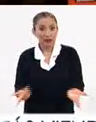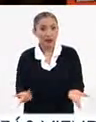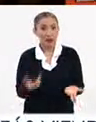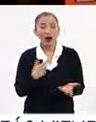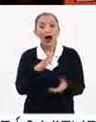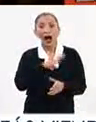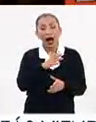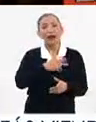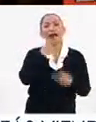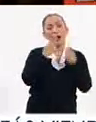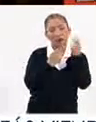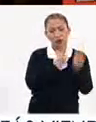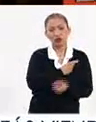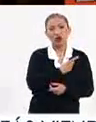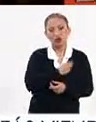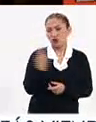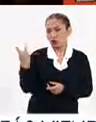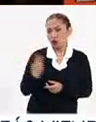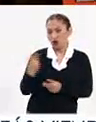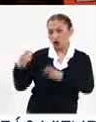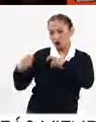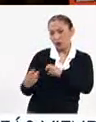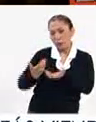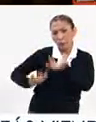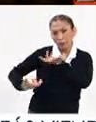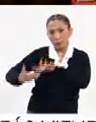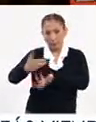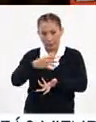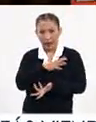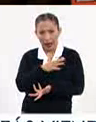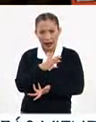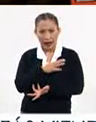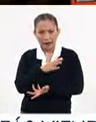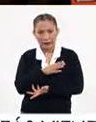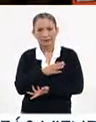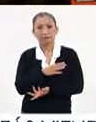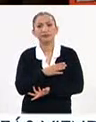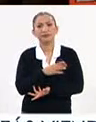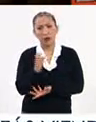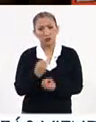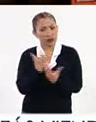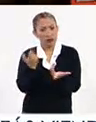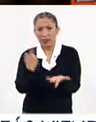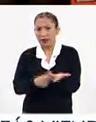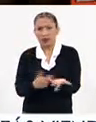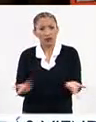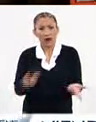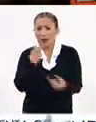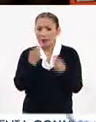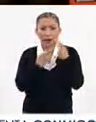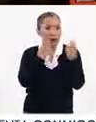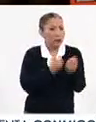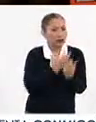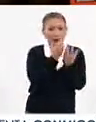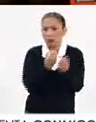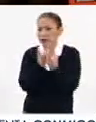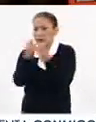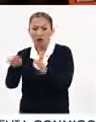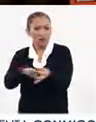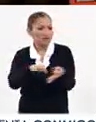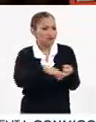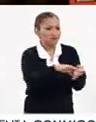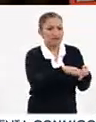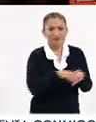hay coloquio, hay esto que estamos haciendo tú y yo, la conversación, y hay poesía, ¿no? Hay un